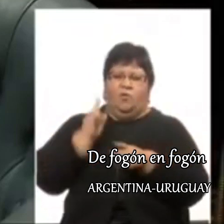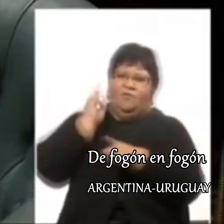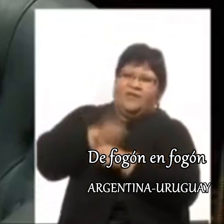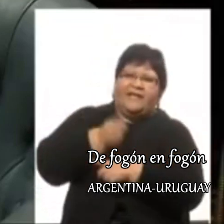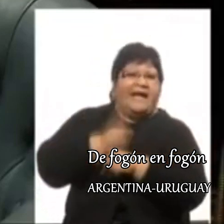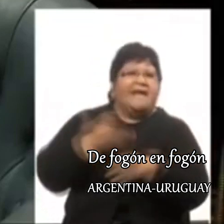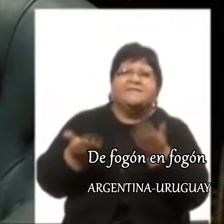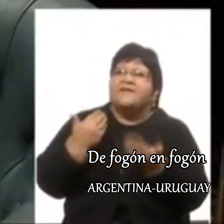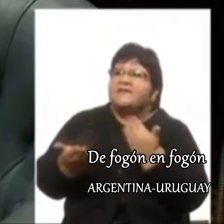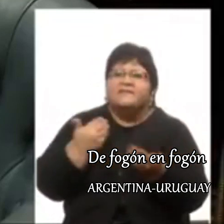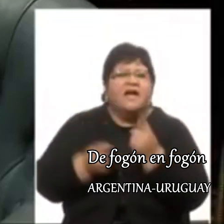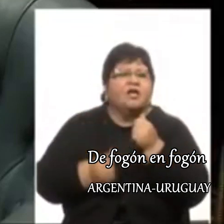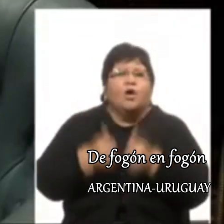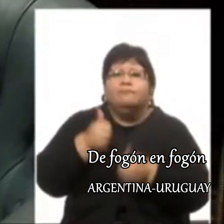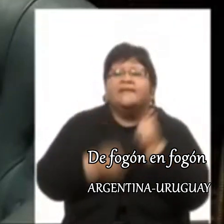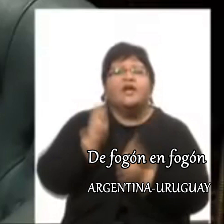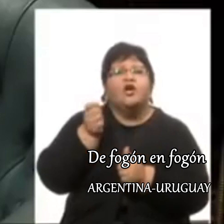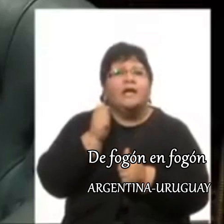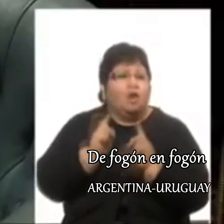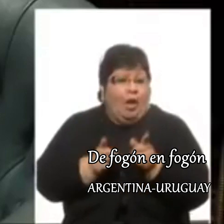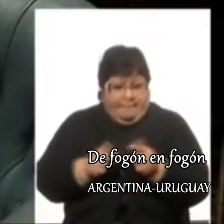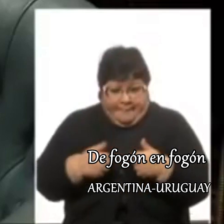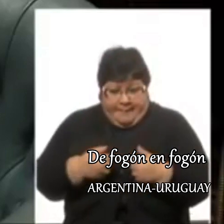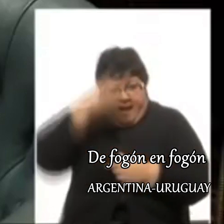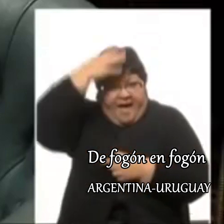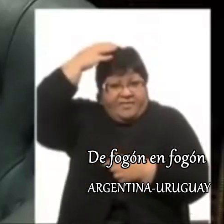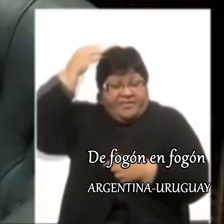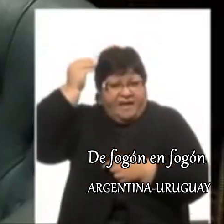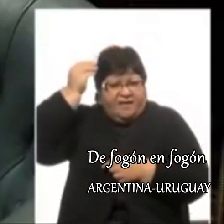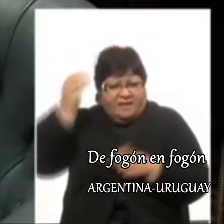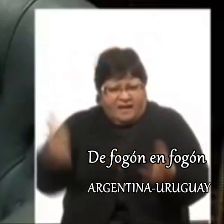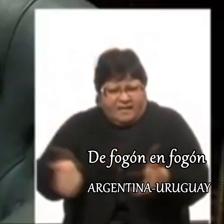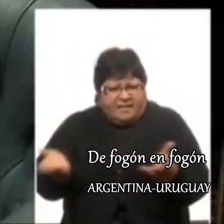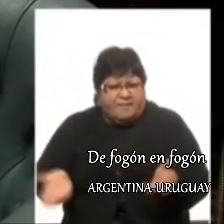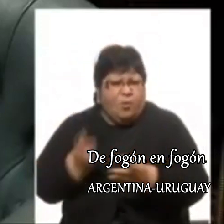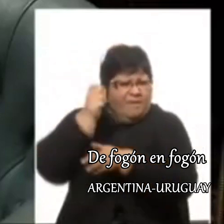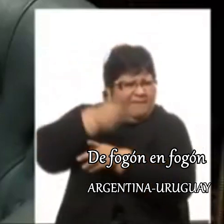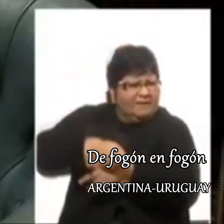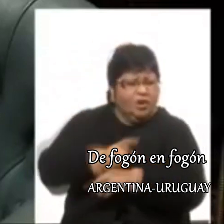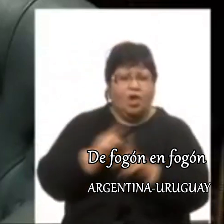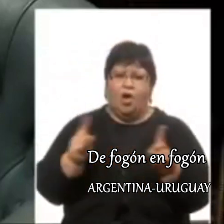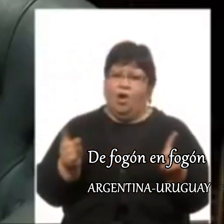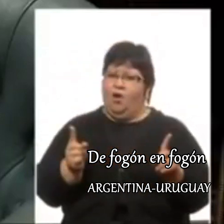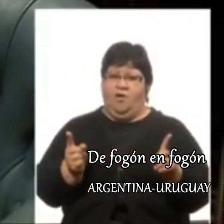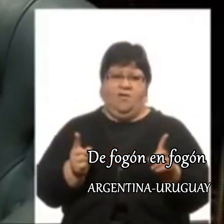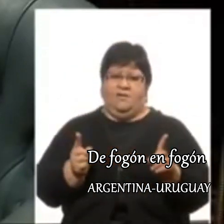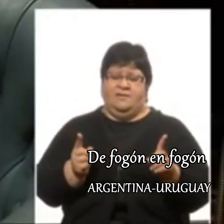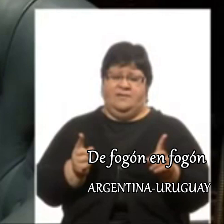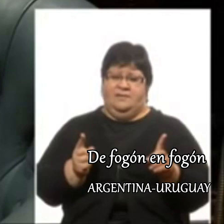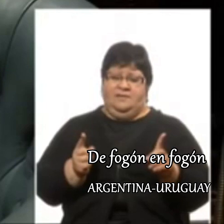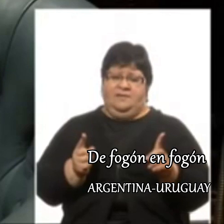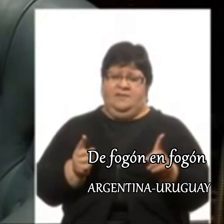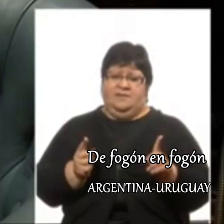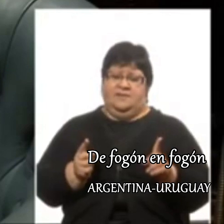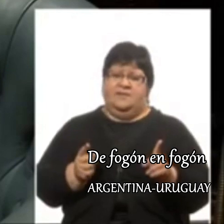competir consigo misma ese es un estímulo a la diversión no es un notorio de ese estímulo a la